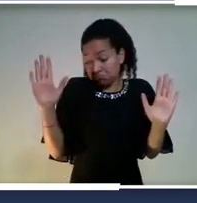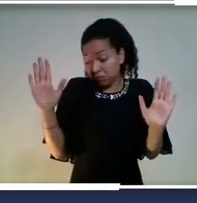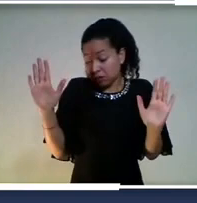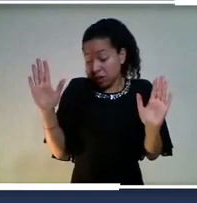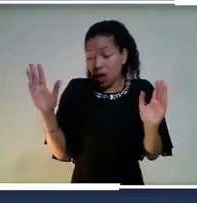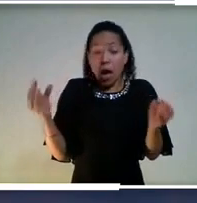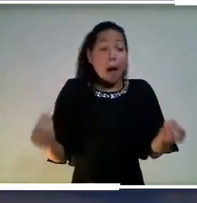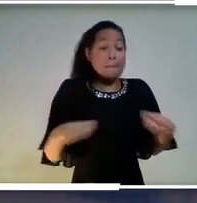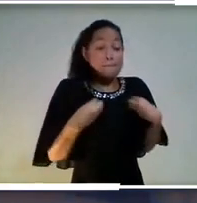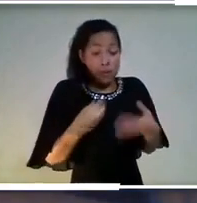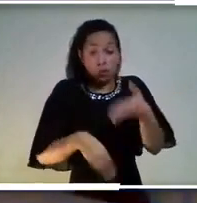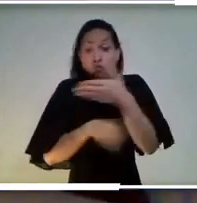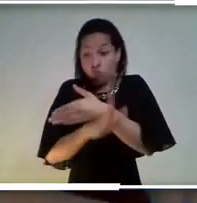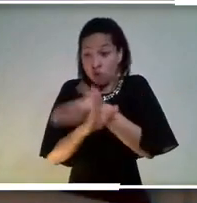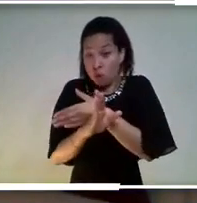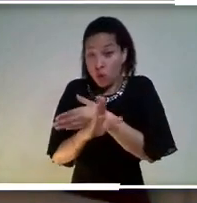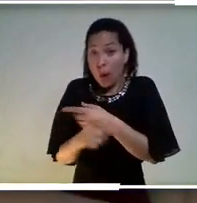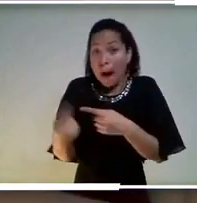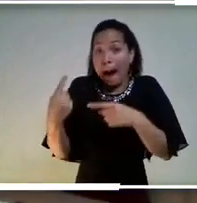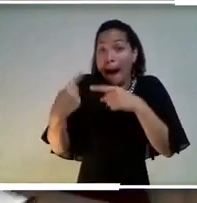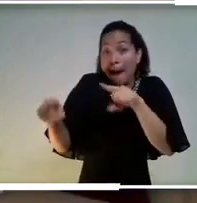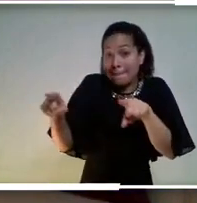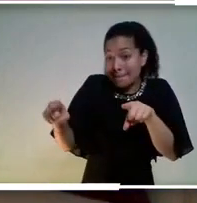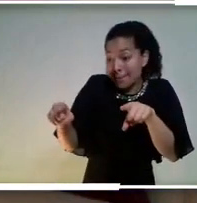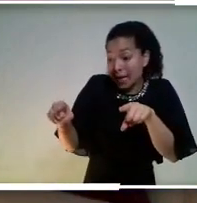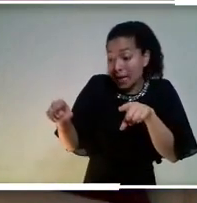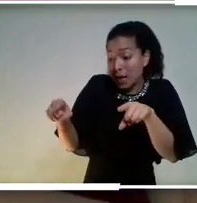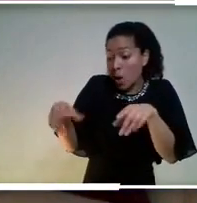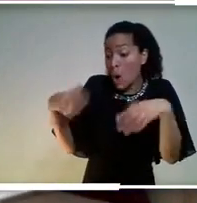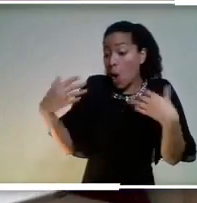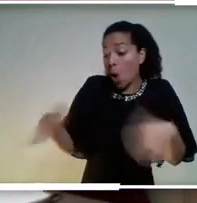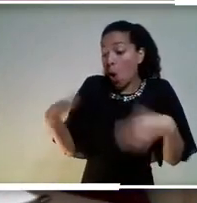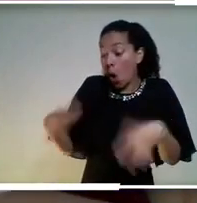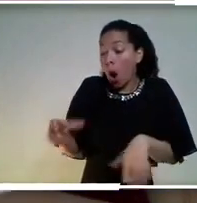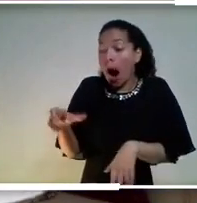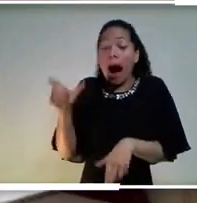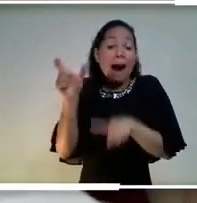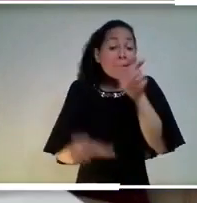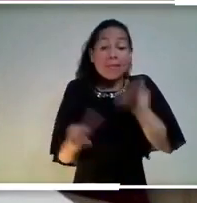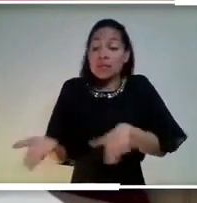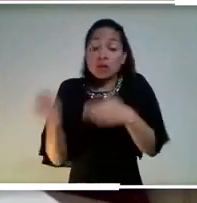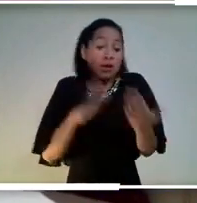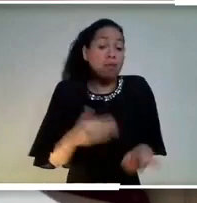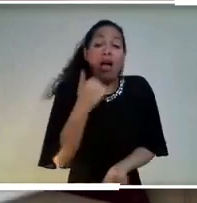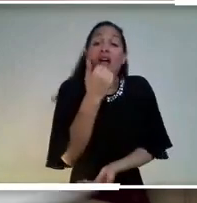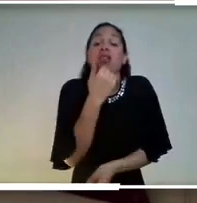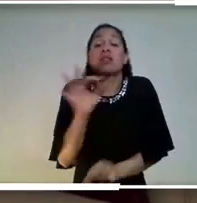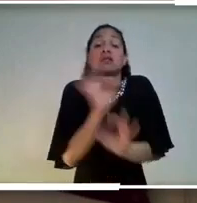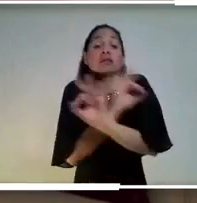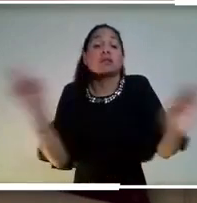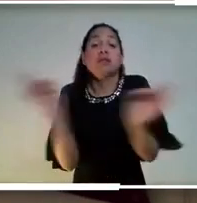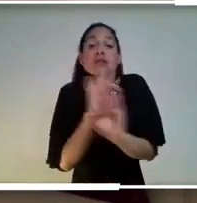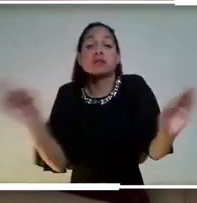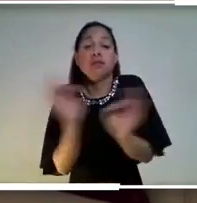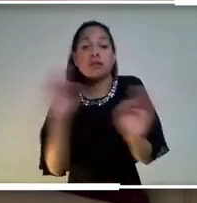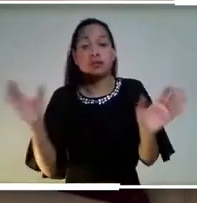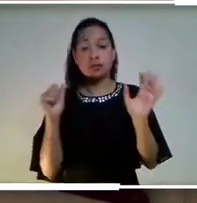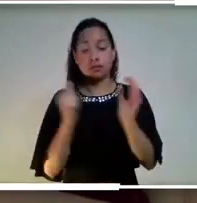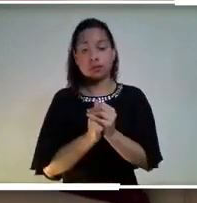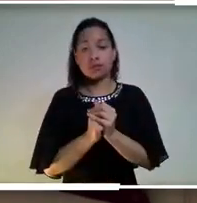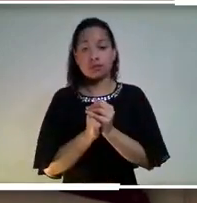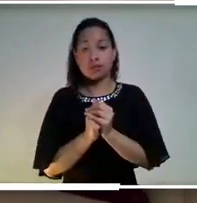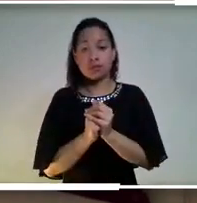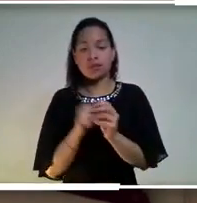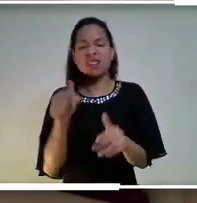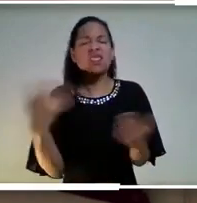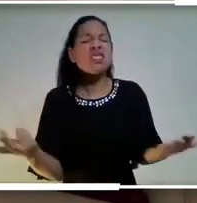es puesta en olvido es clara la biblia no es clara amados los muertos nada saben qué es esto que